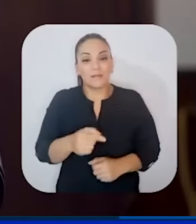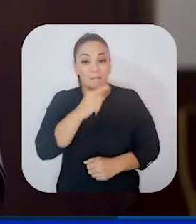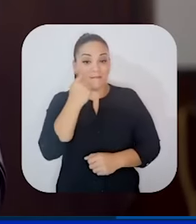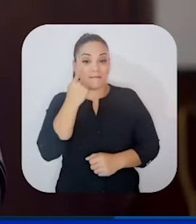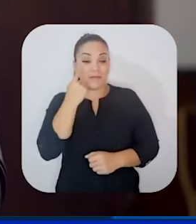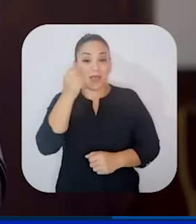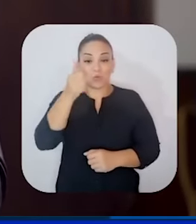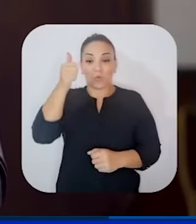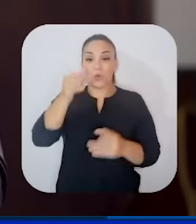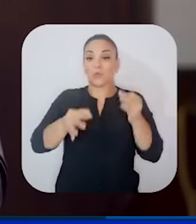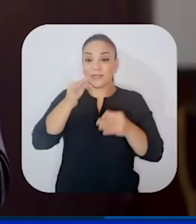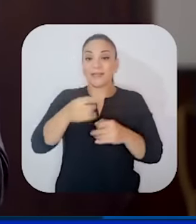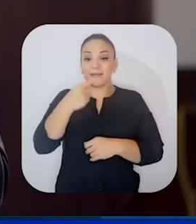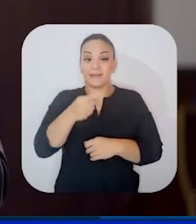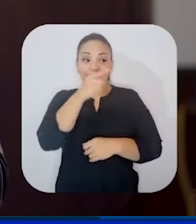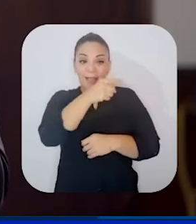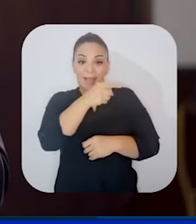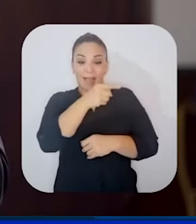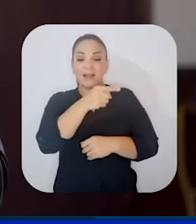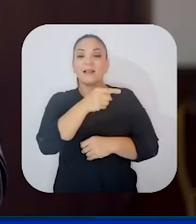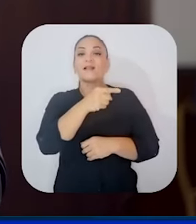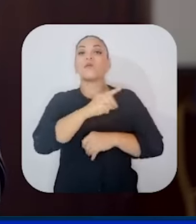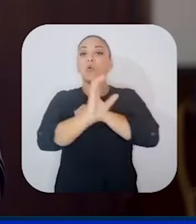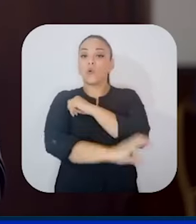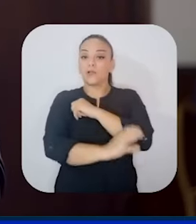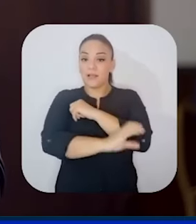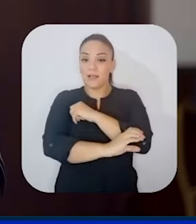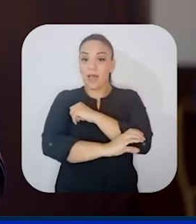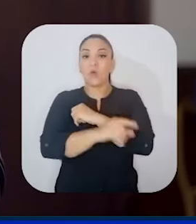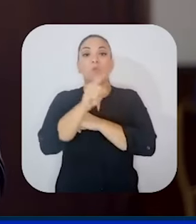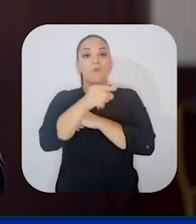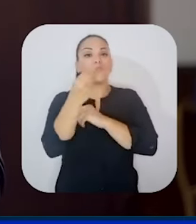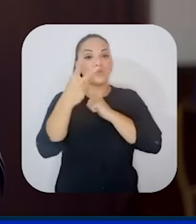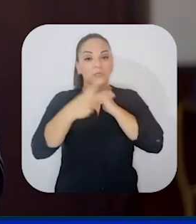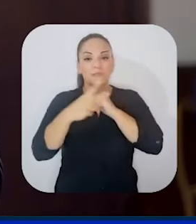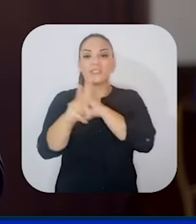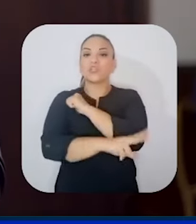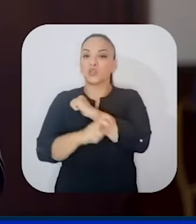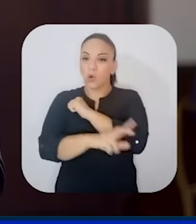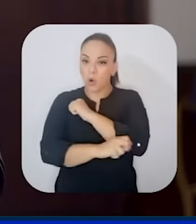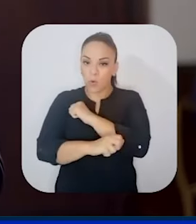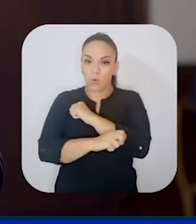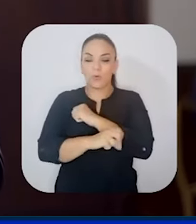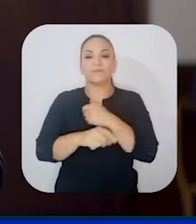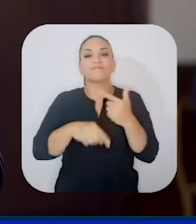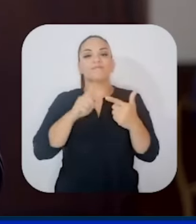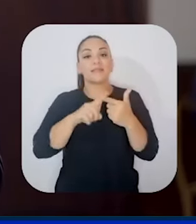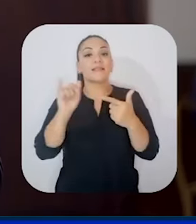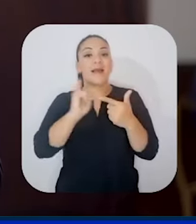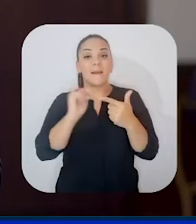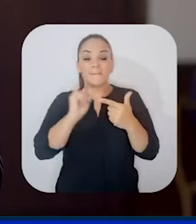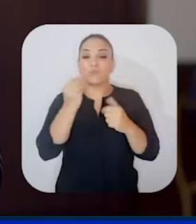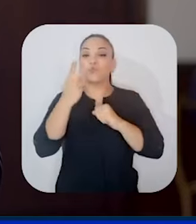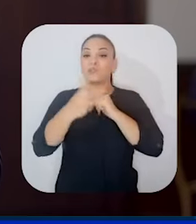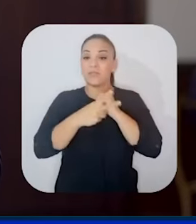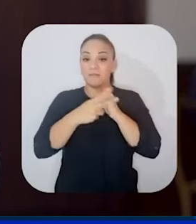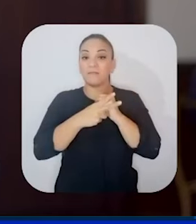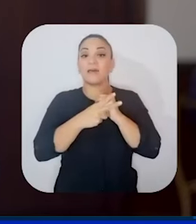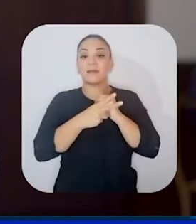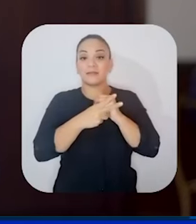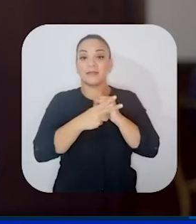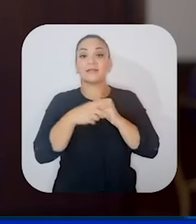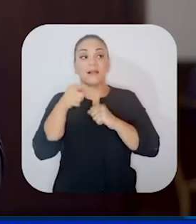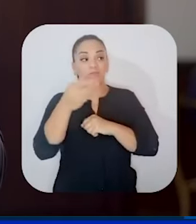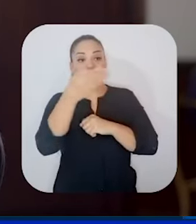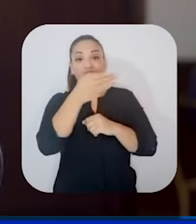según las autoridades judiciales ha sido condenado por el delito de robo agravado y también ha sido sometido a las